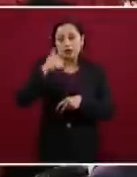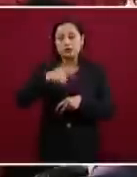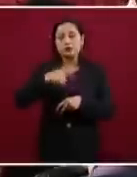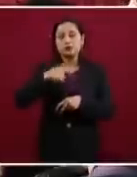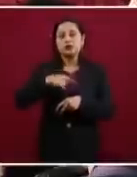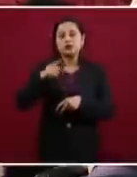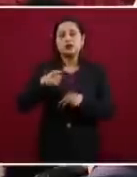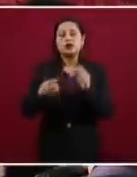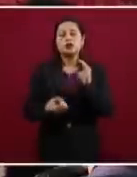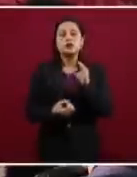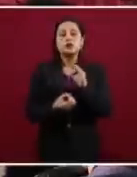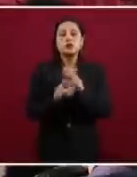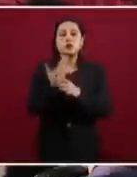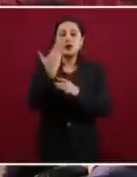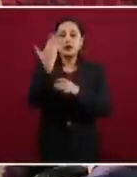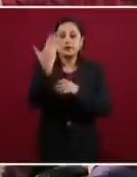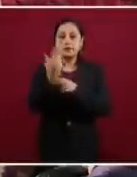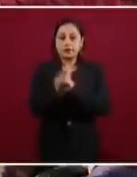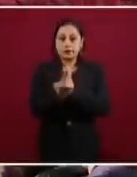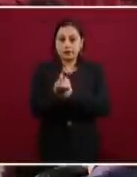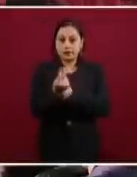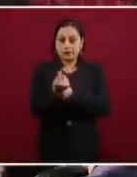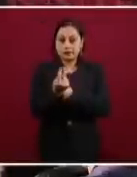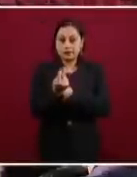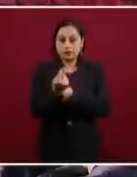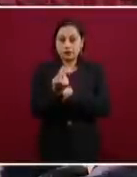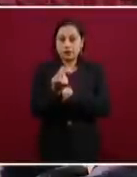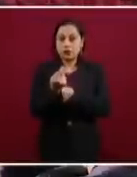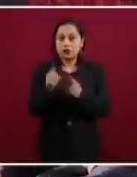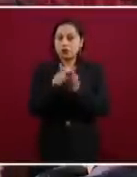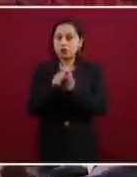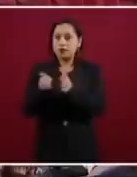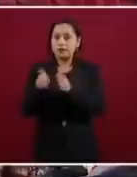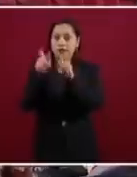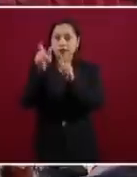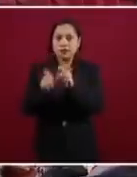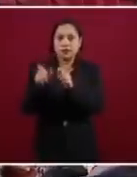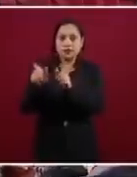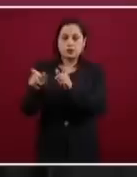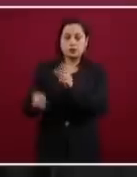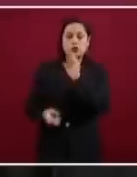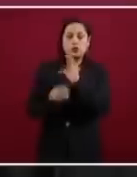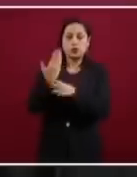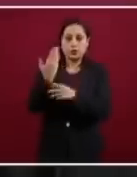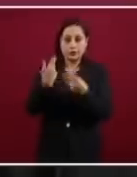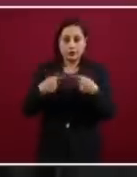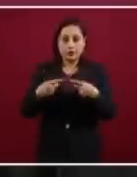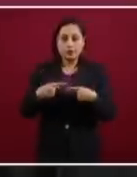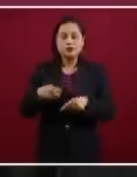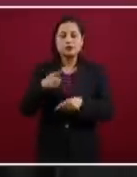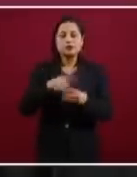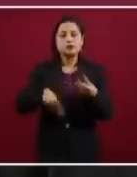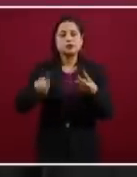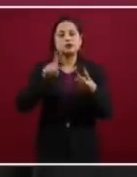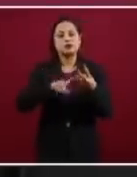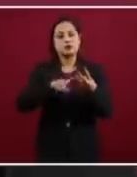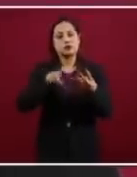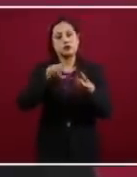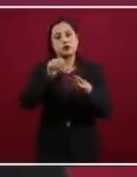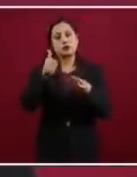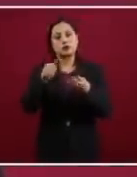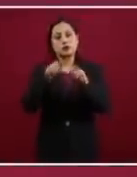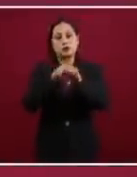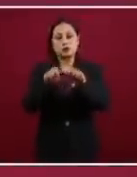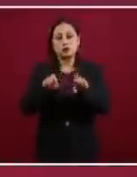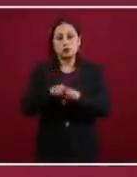en donde hay nuevos periodistas y el tercer dato presidente los astros perdieron contra los